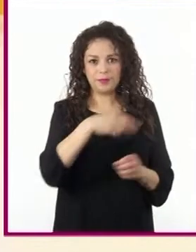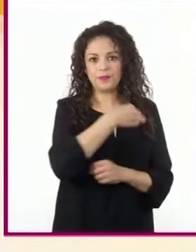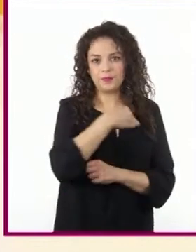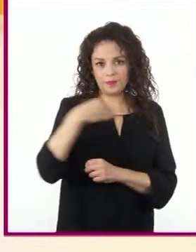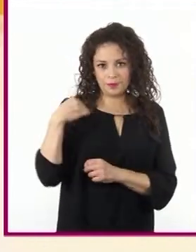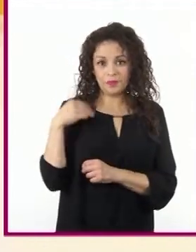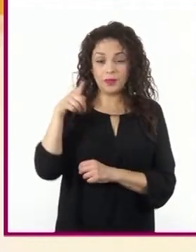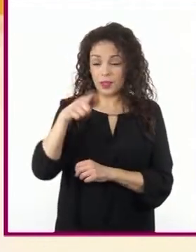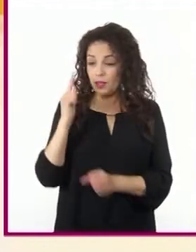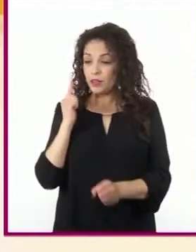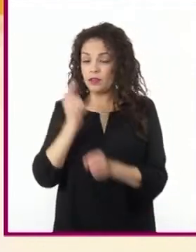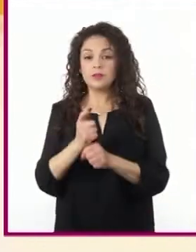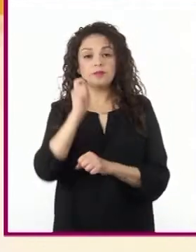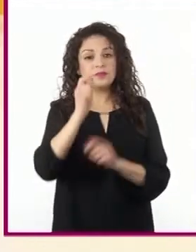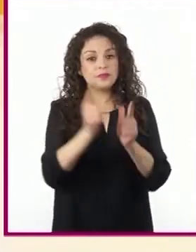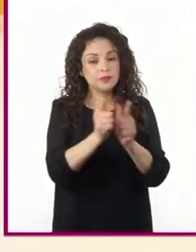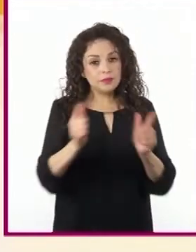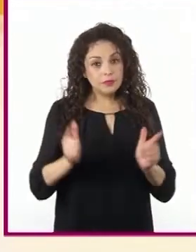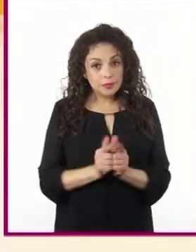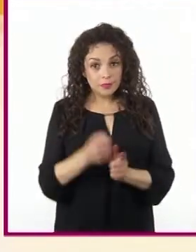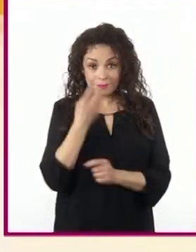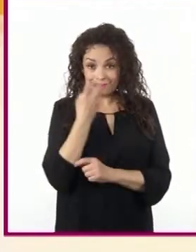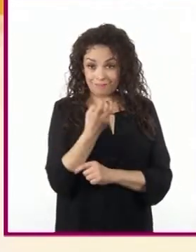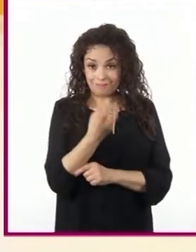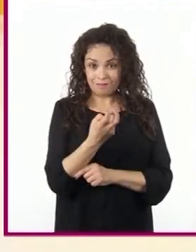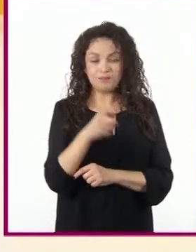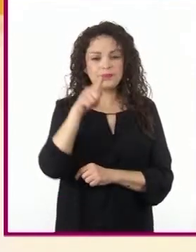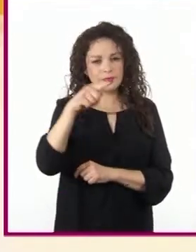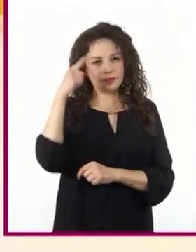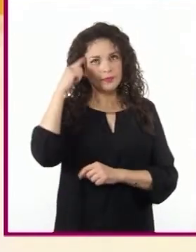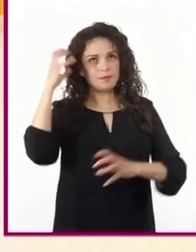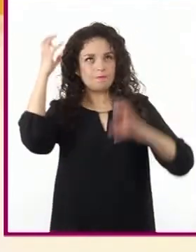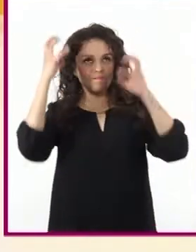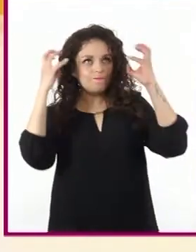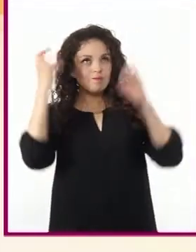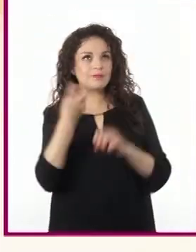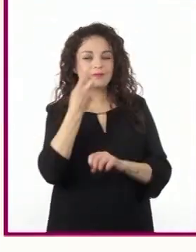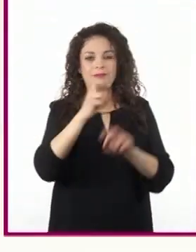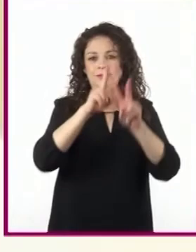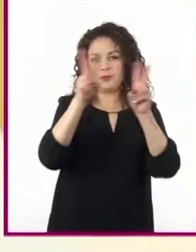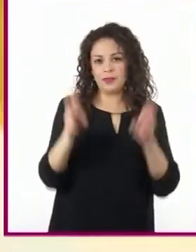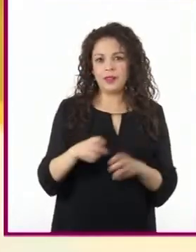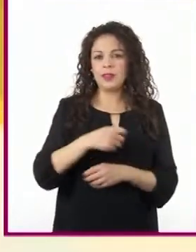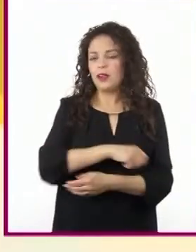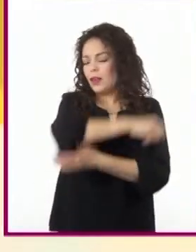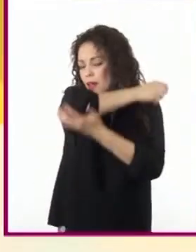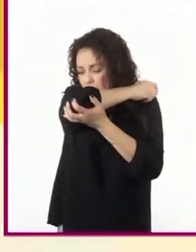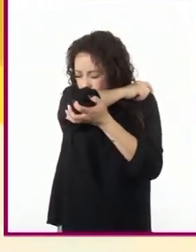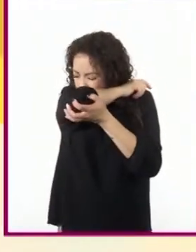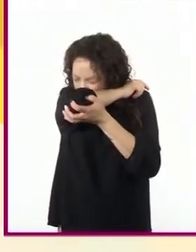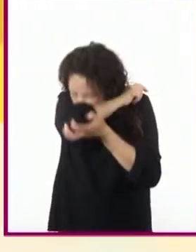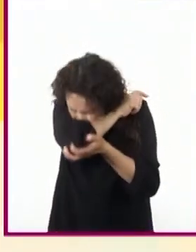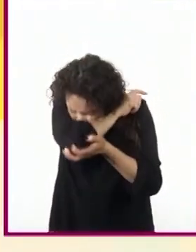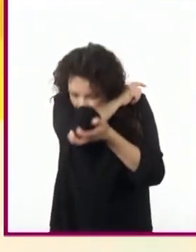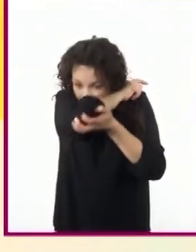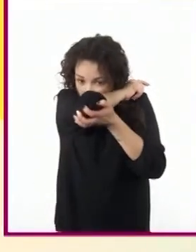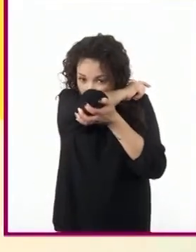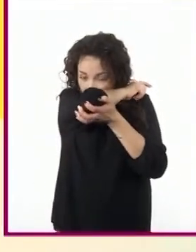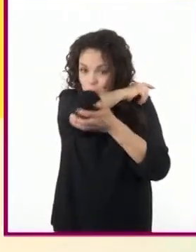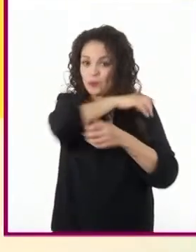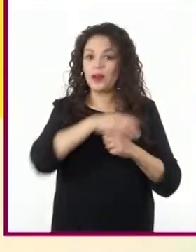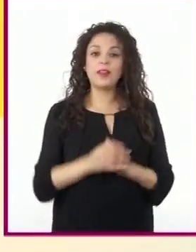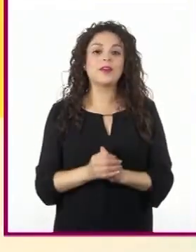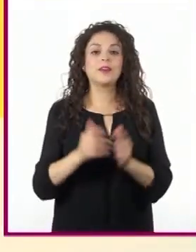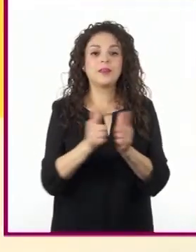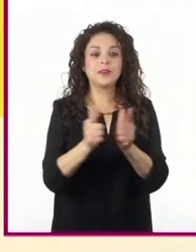de lo que son los grupos de pertenencia? Reflexionen acerca de ello. De que los grupos de pertenencia de las y